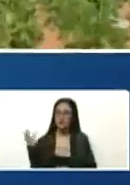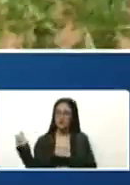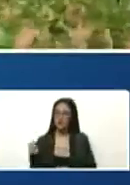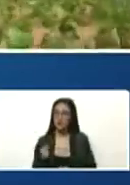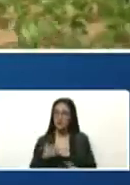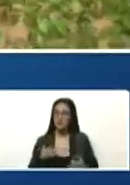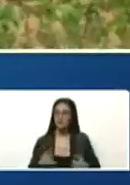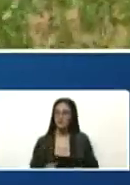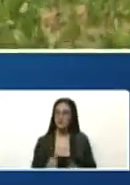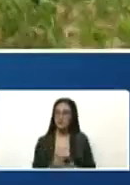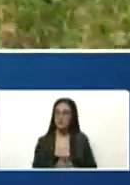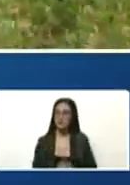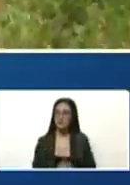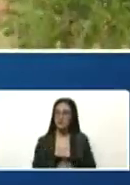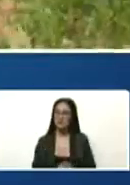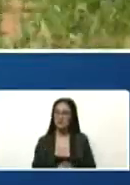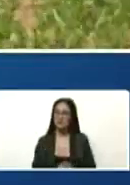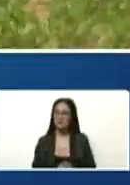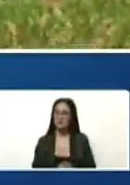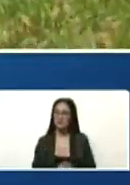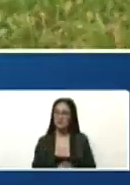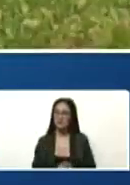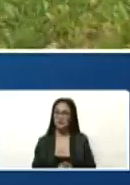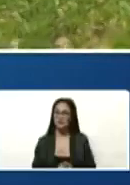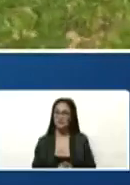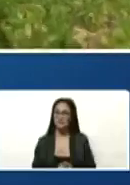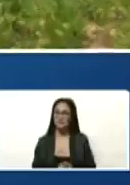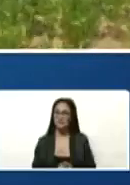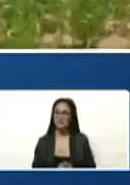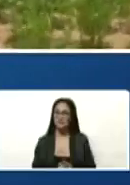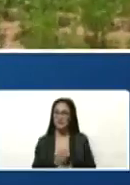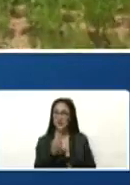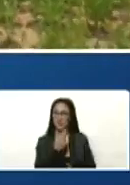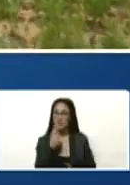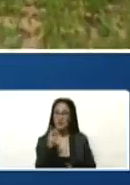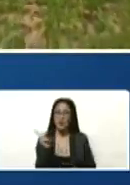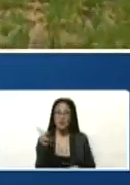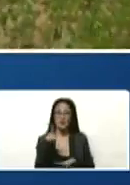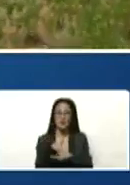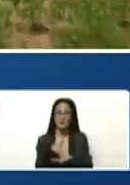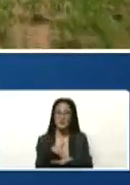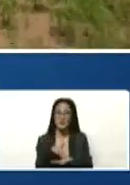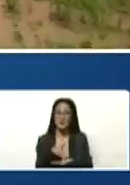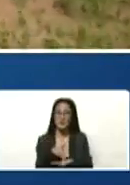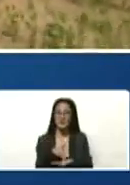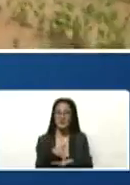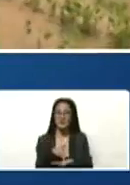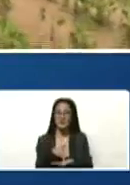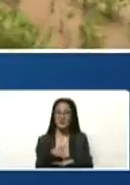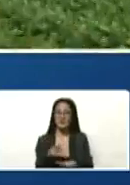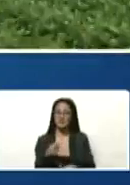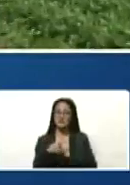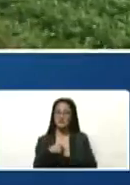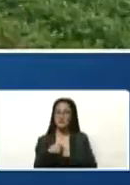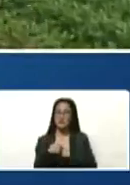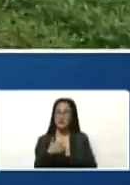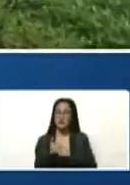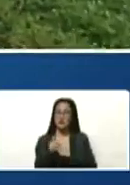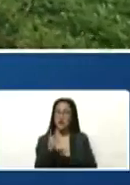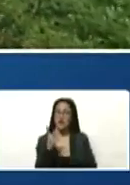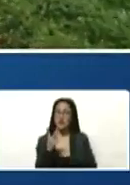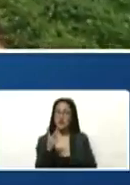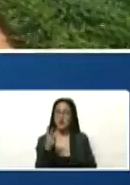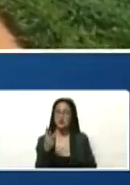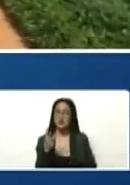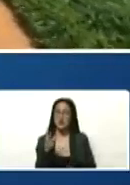Y bueno, ya vía WhatsApp, ayer se comprometieron que van a venir. Así que, bueno, yo tengo dos o tres